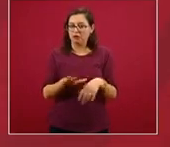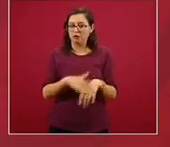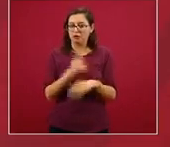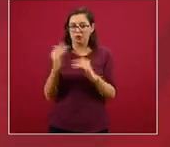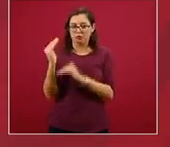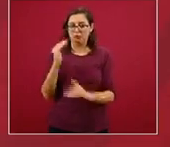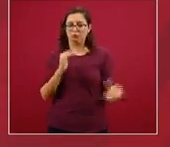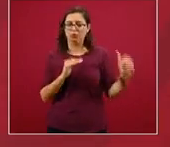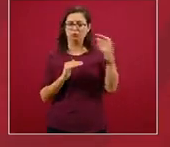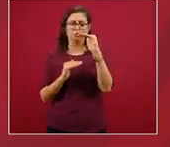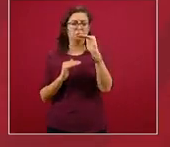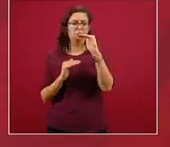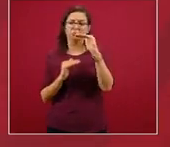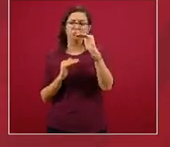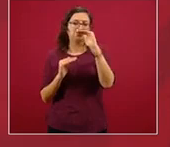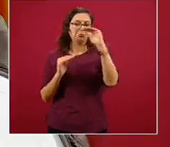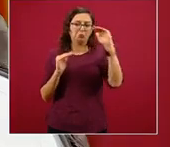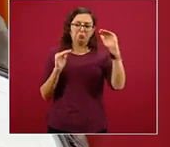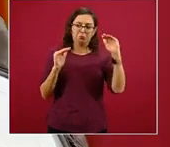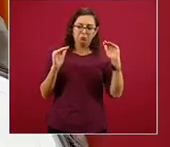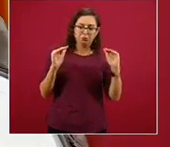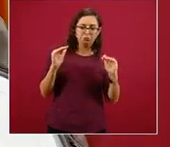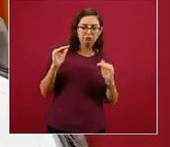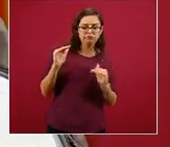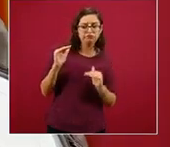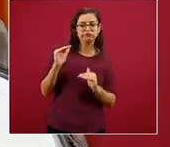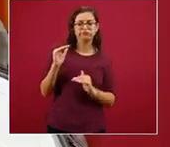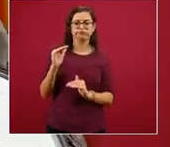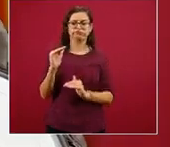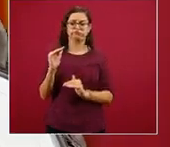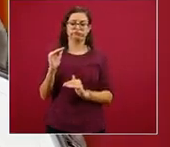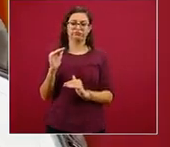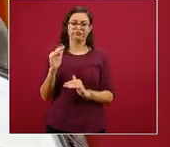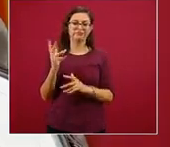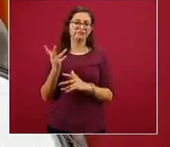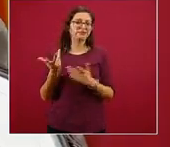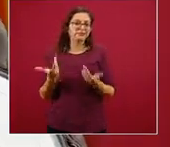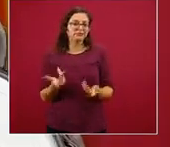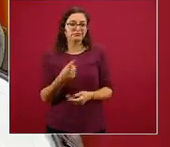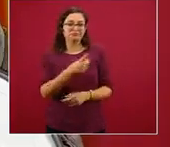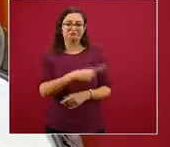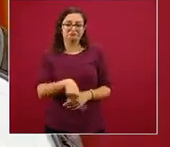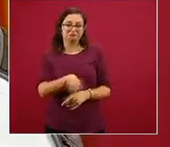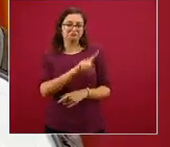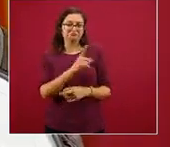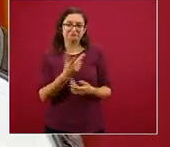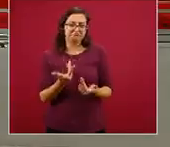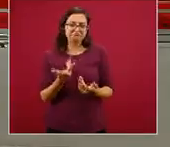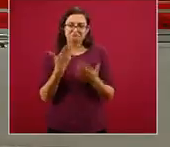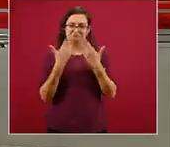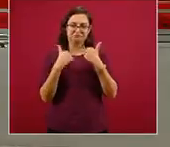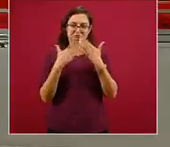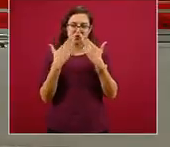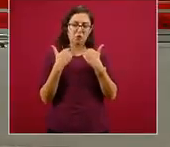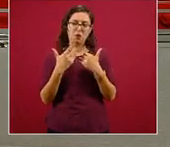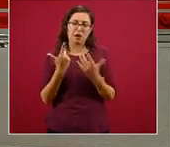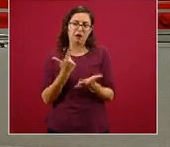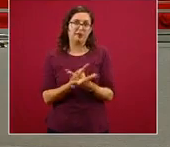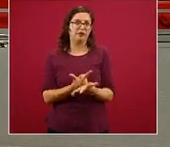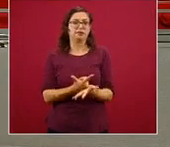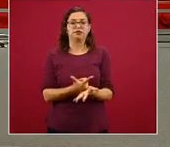grave, pero no es así. De hecho, es inclusive menos de la mitad del promedio nacional para este